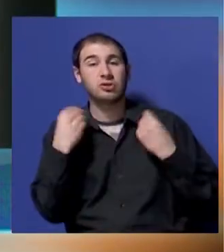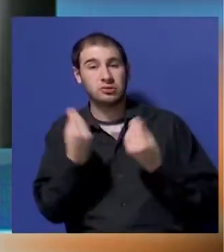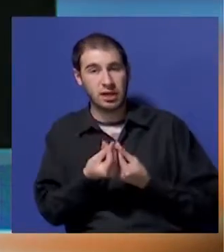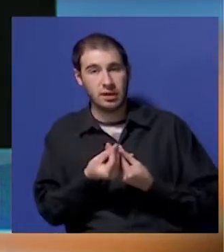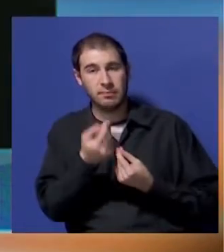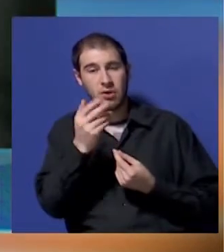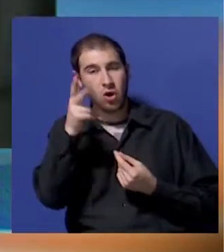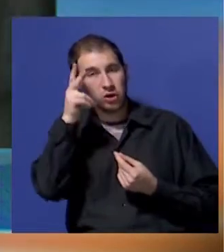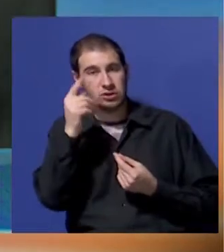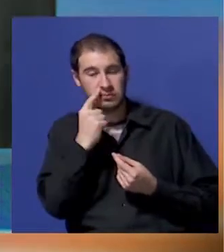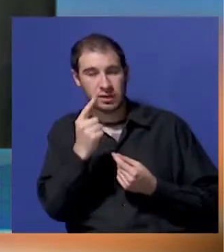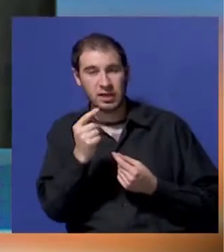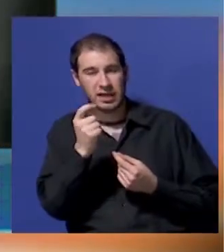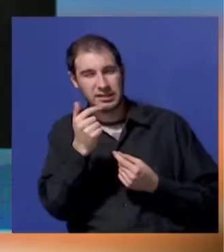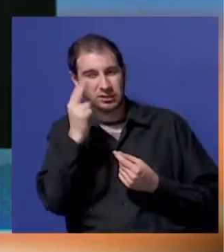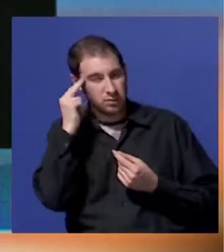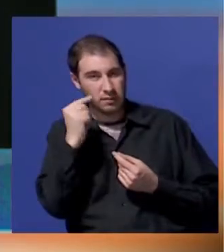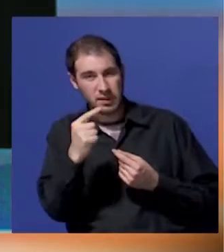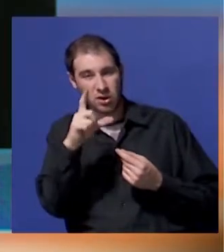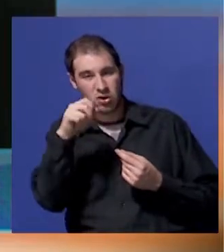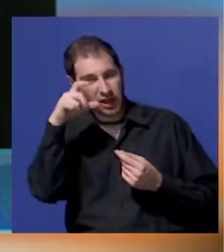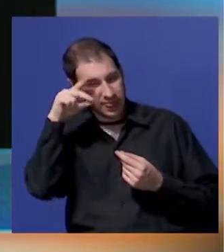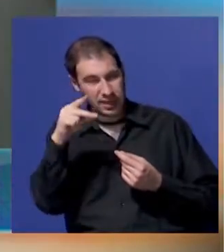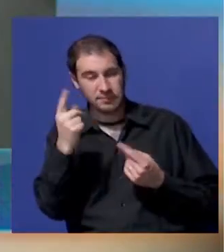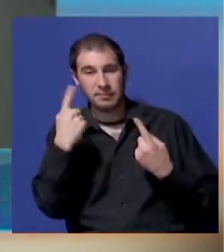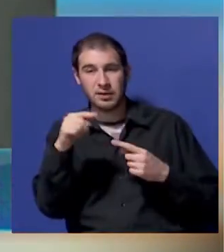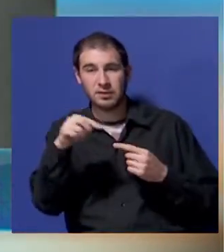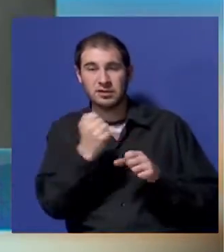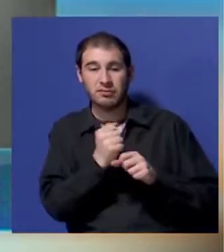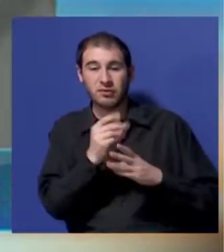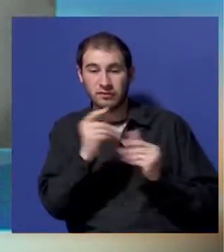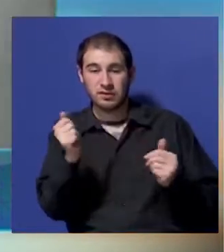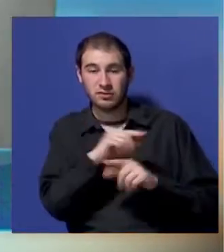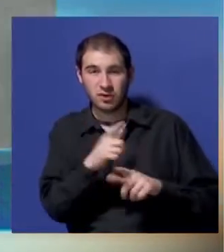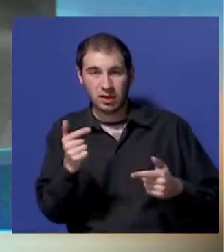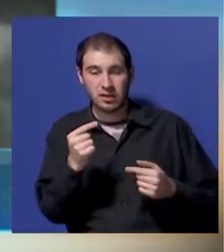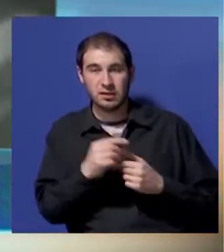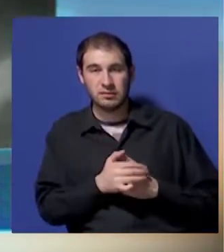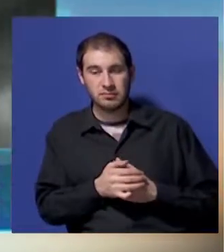los 8.000, casi 9.000, está en la CONADEP, pero la CONADEP no terminó su trabajo en el 83.